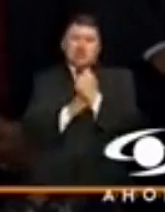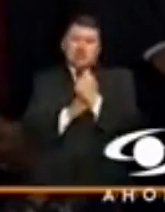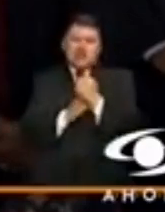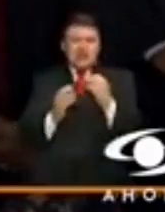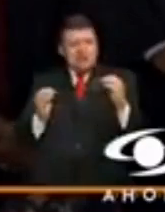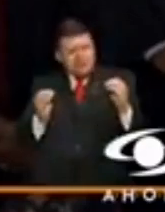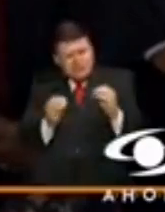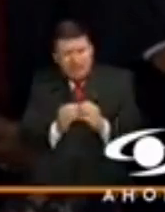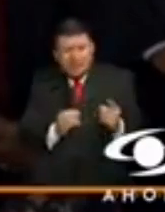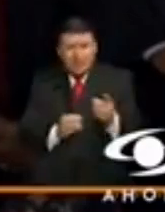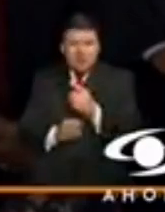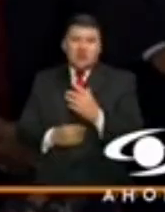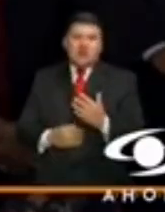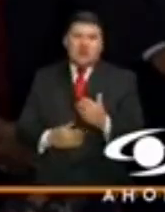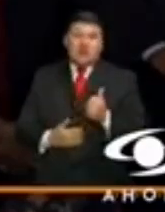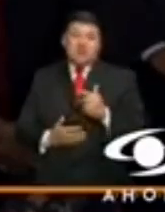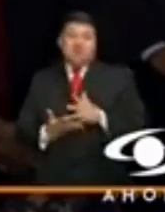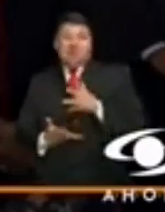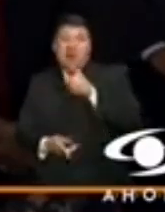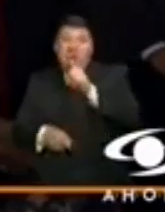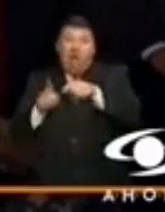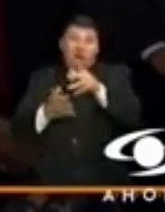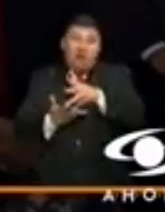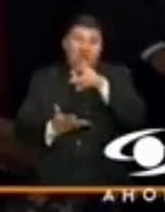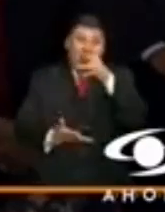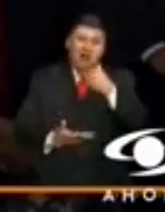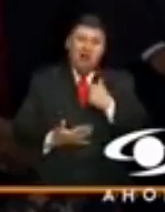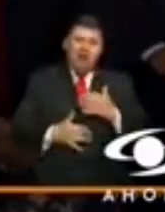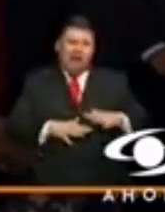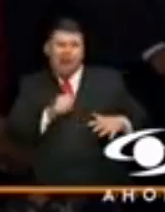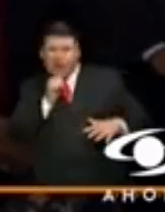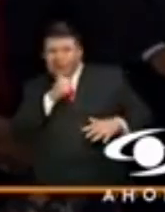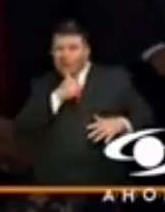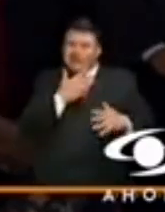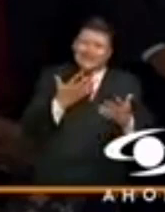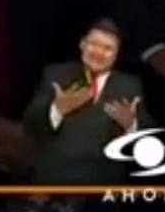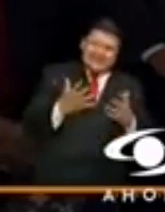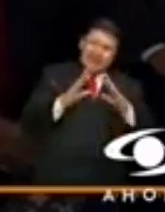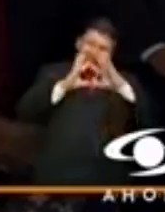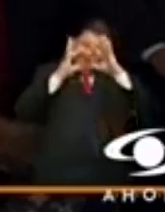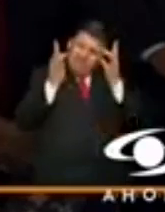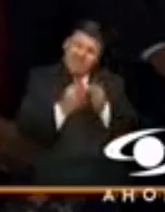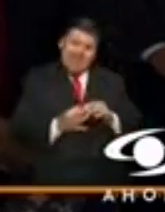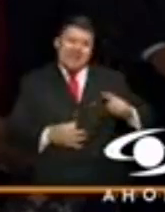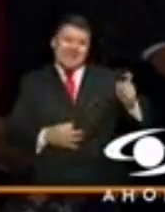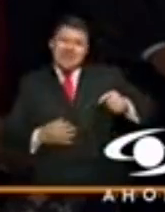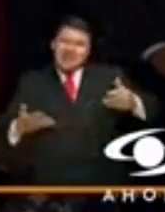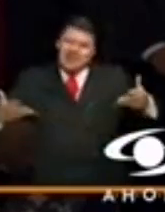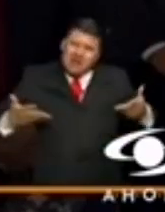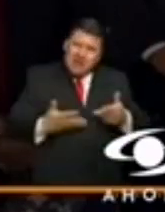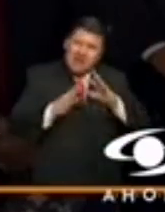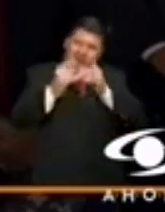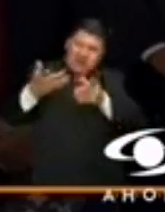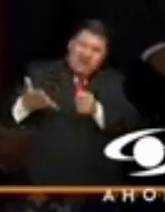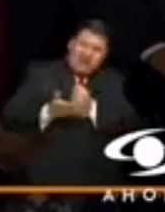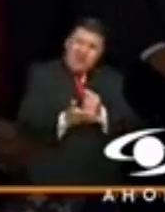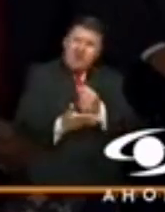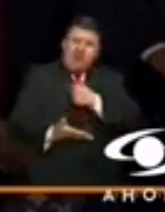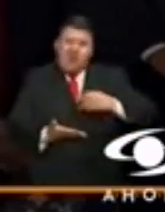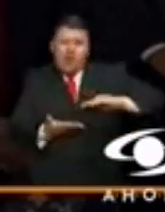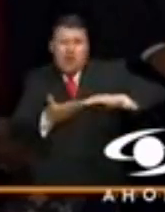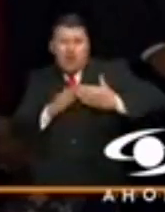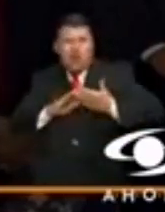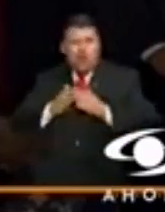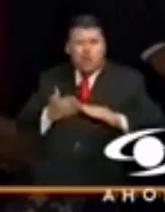más comodidades a que durante la tempestad adoptemos una familia en necesidad, a que como